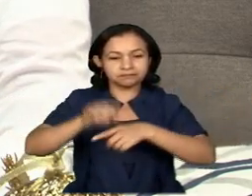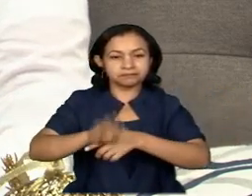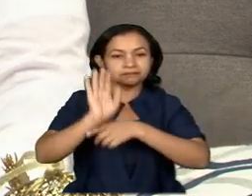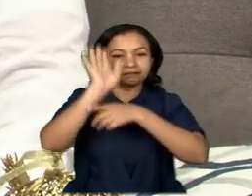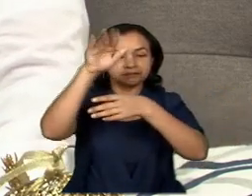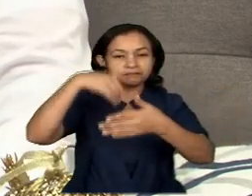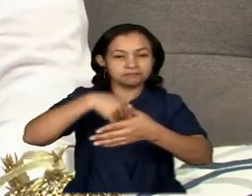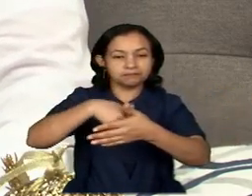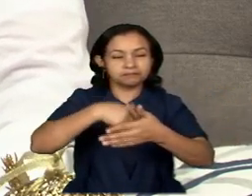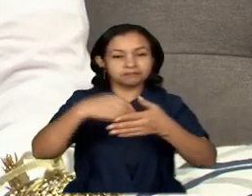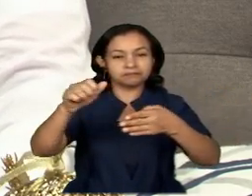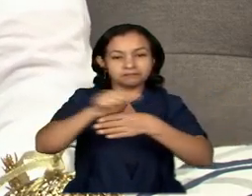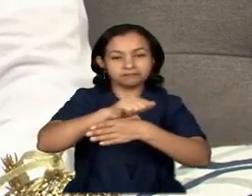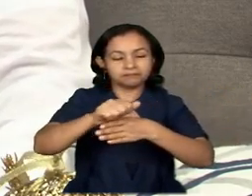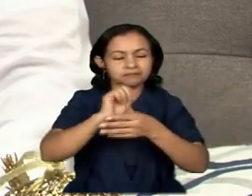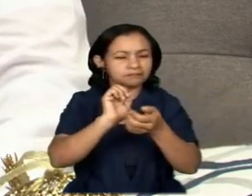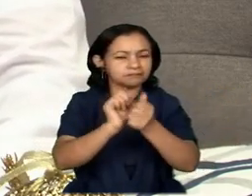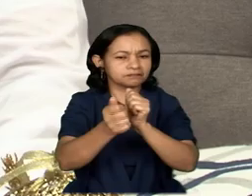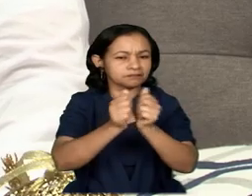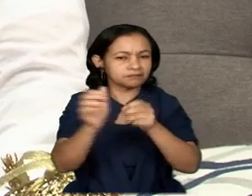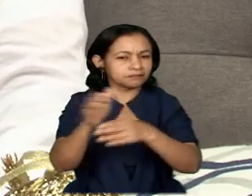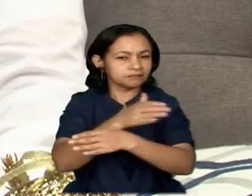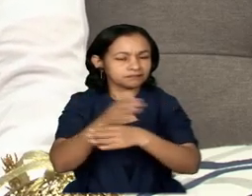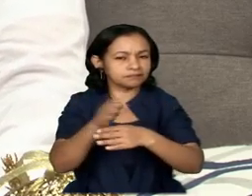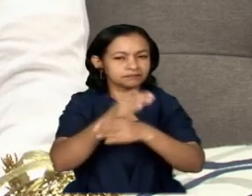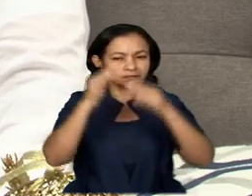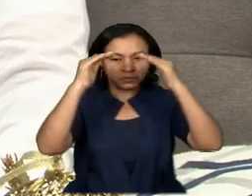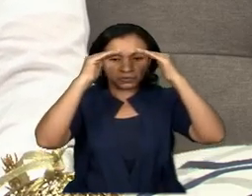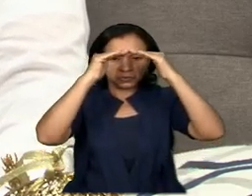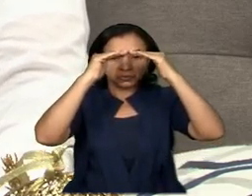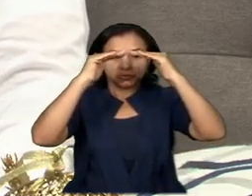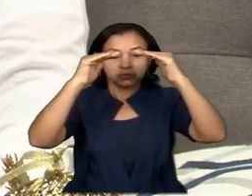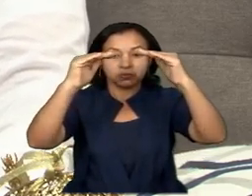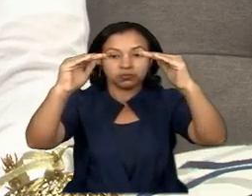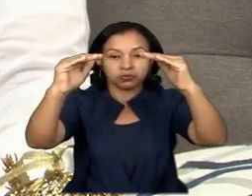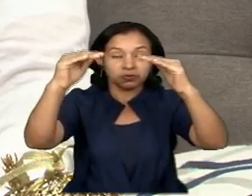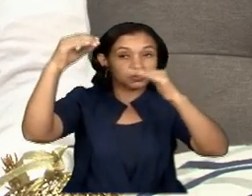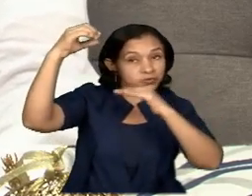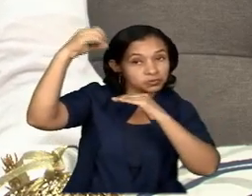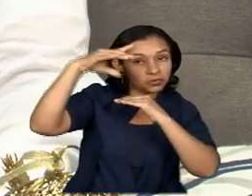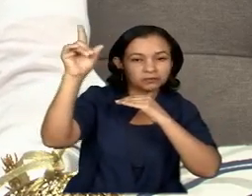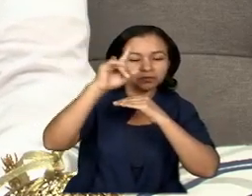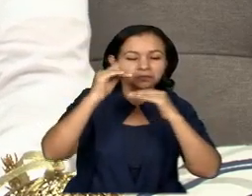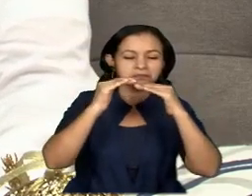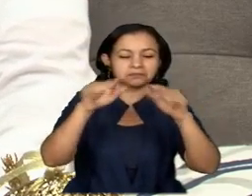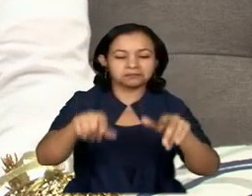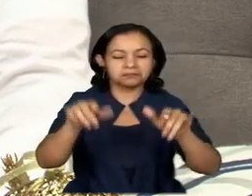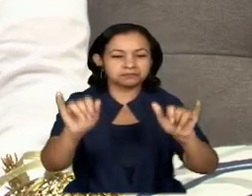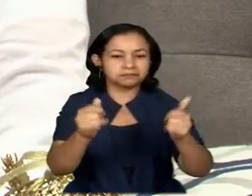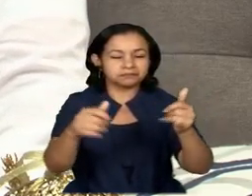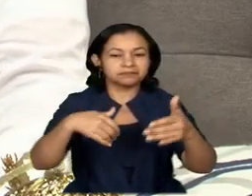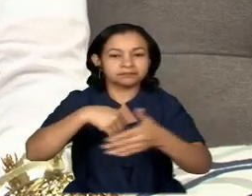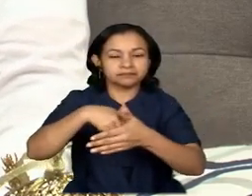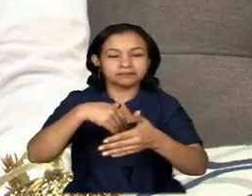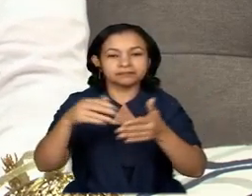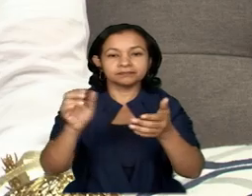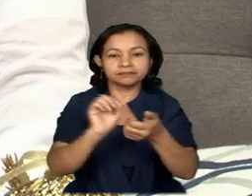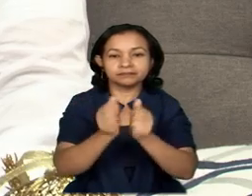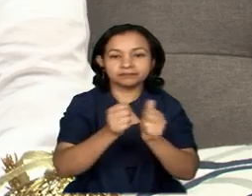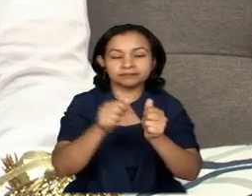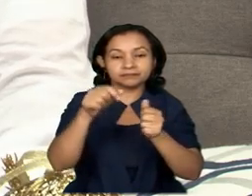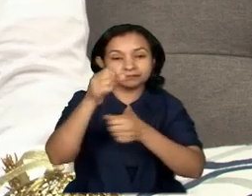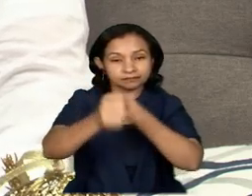para práctica de diferentes deportes de manera techada, y esto también tiene que ver con que este año se introdujo